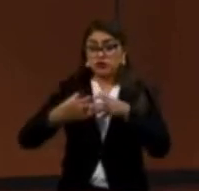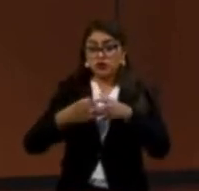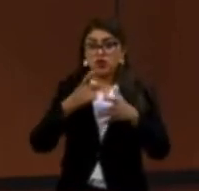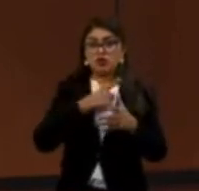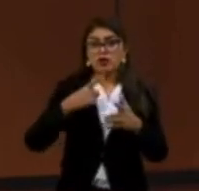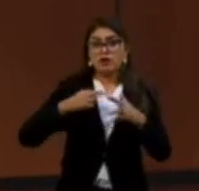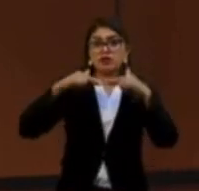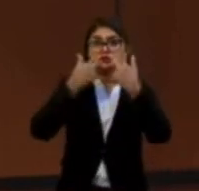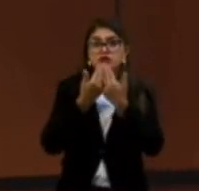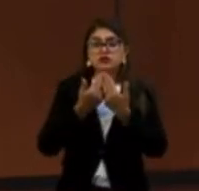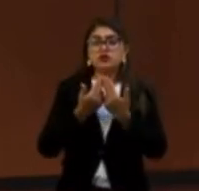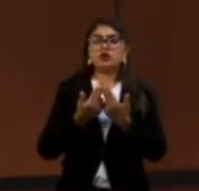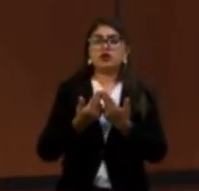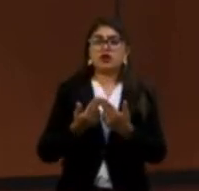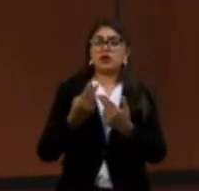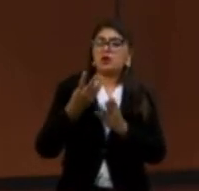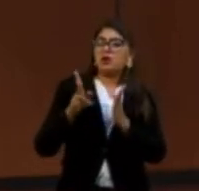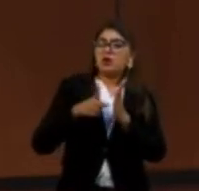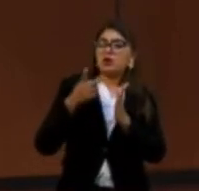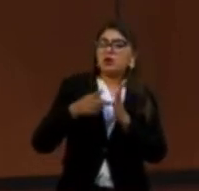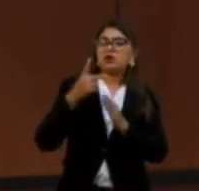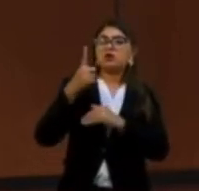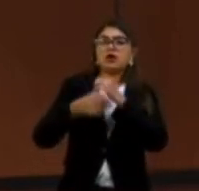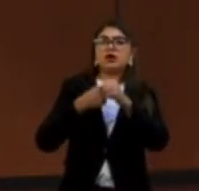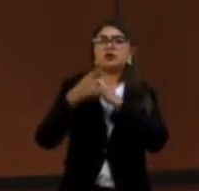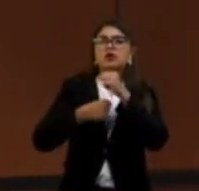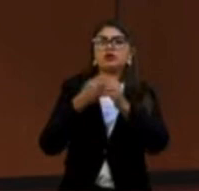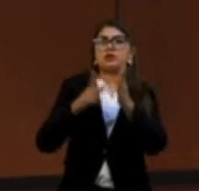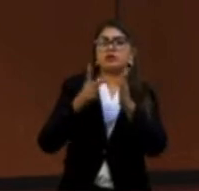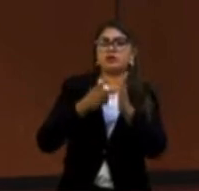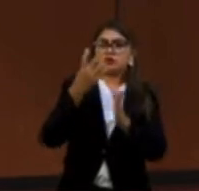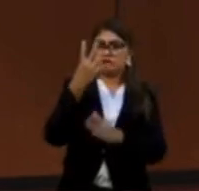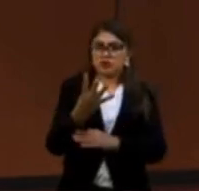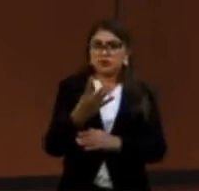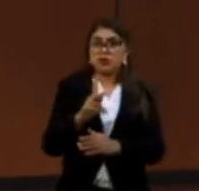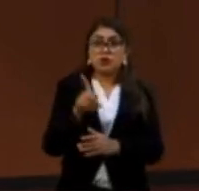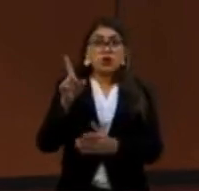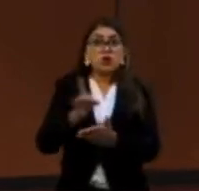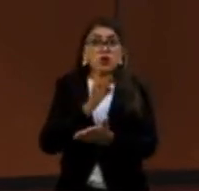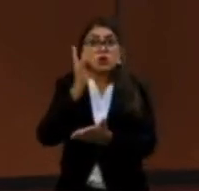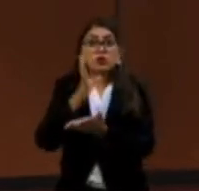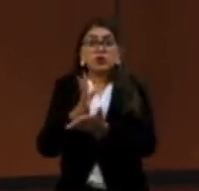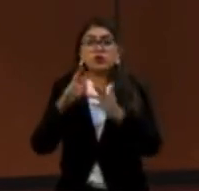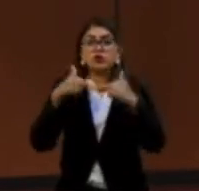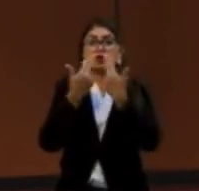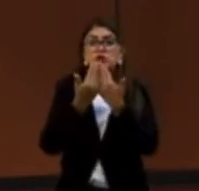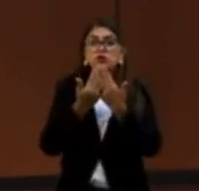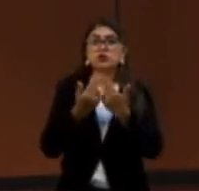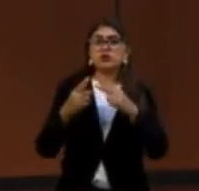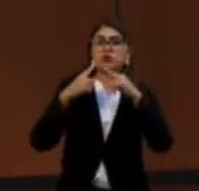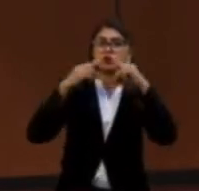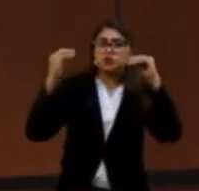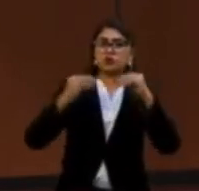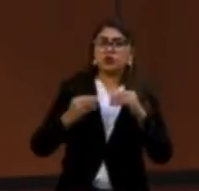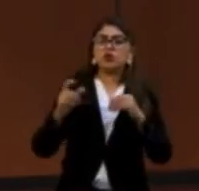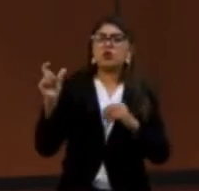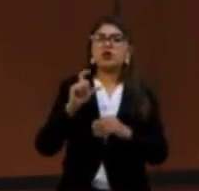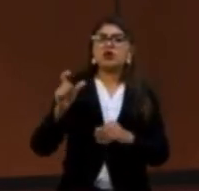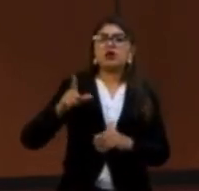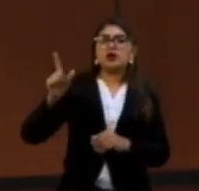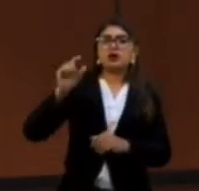4 veces al año. La única vez que ha sesionado este consejo ciudadano del Instituto Nacional de